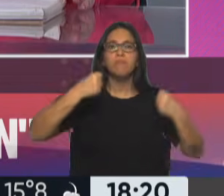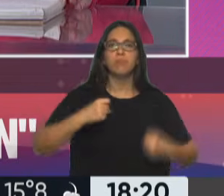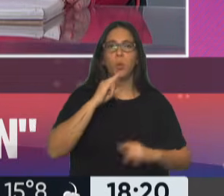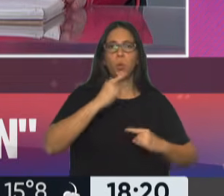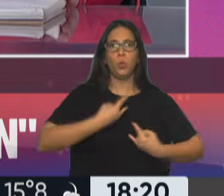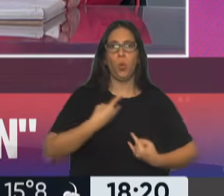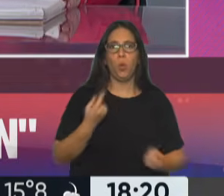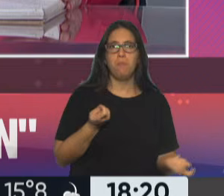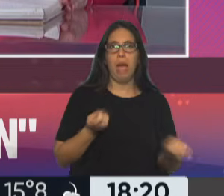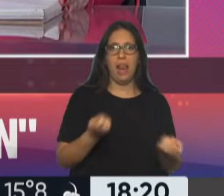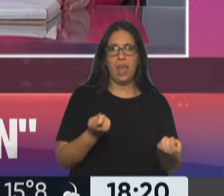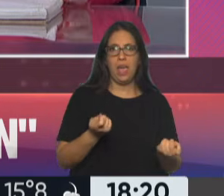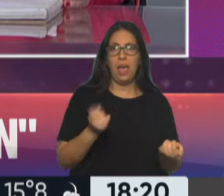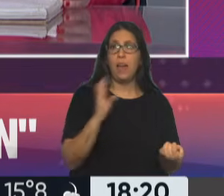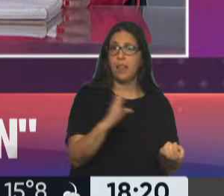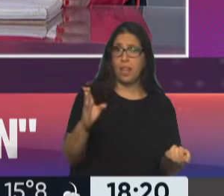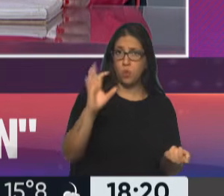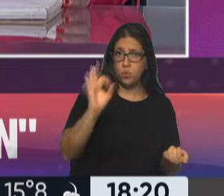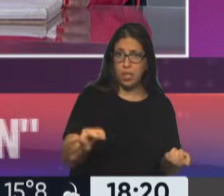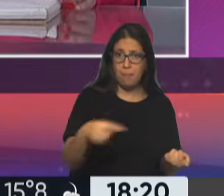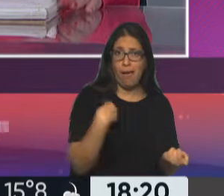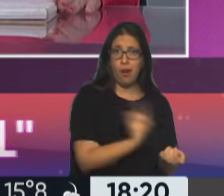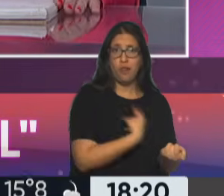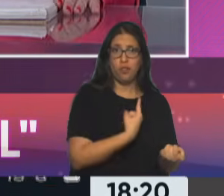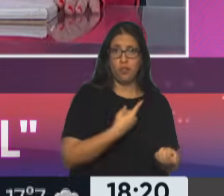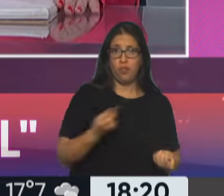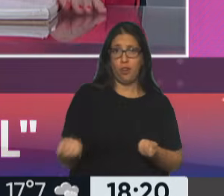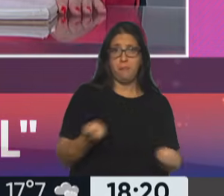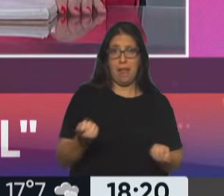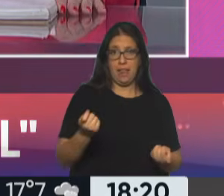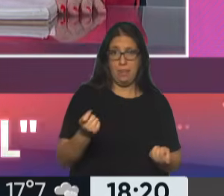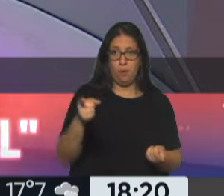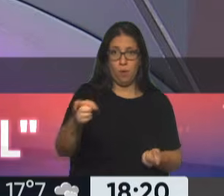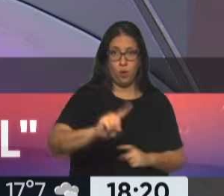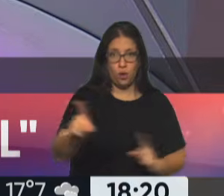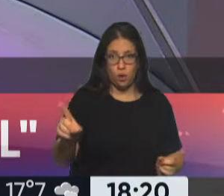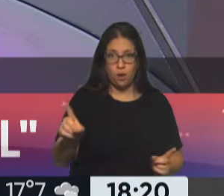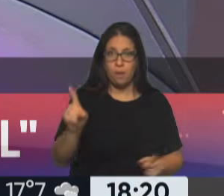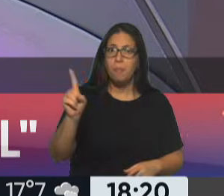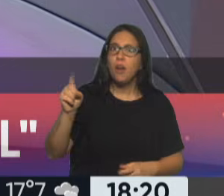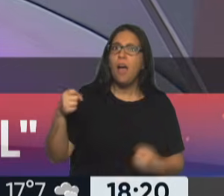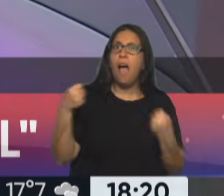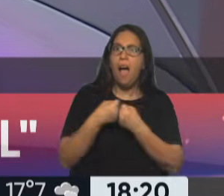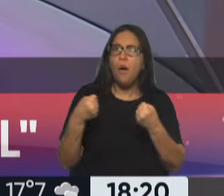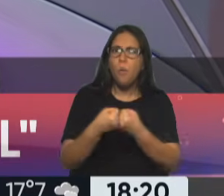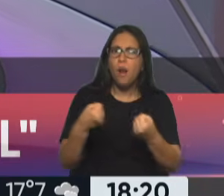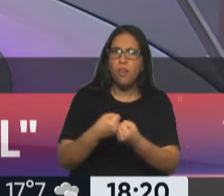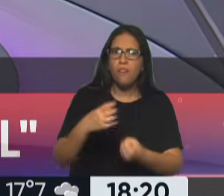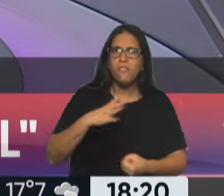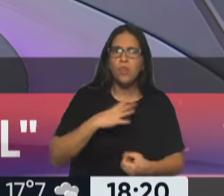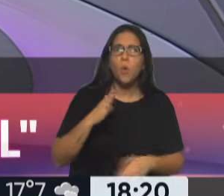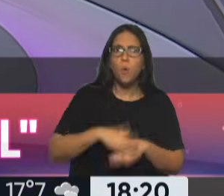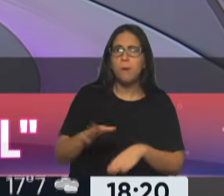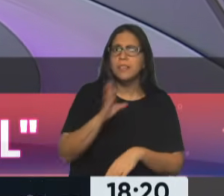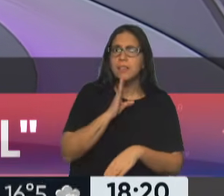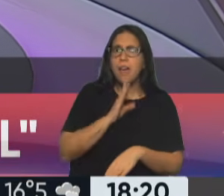Que Netanyahu sea noticia que nosotros estamos a cargo. Lo que pasa es que, perdón, muchos de esos acuerdos se frenaron justamente por ataques de Israel al